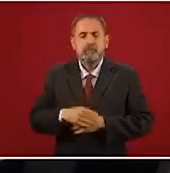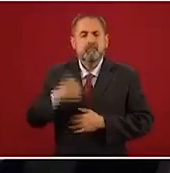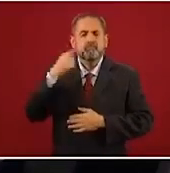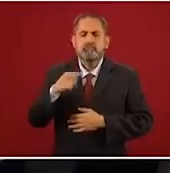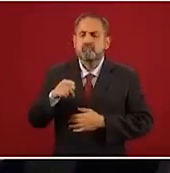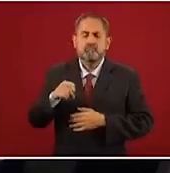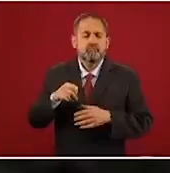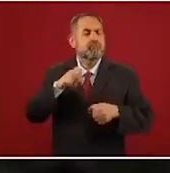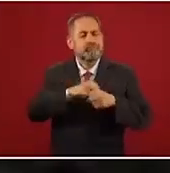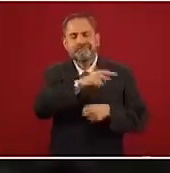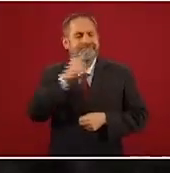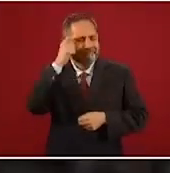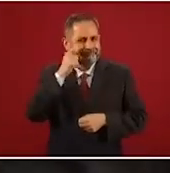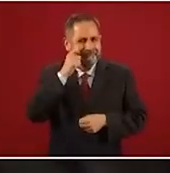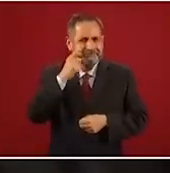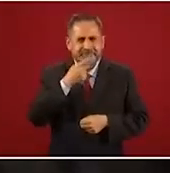brigada que hubo en Guerrero,